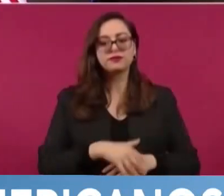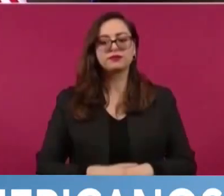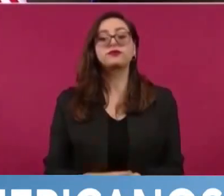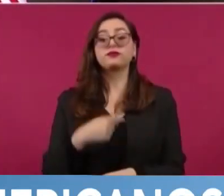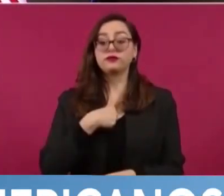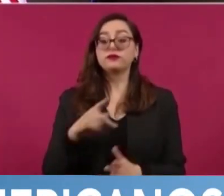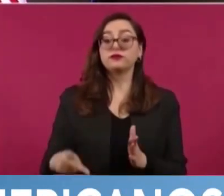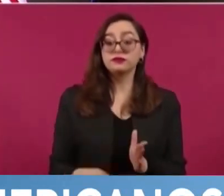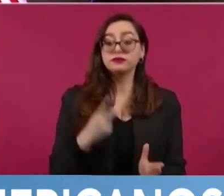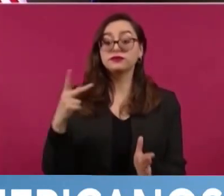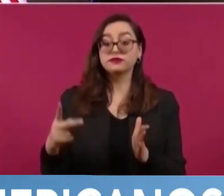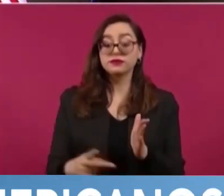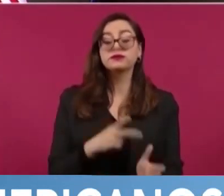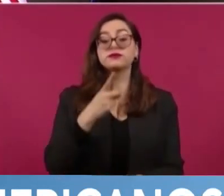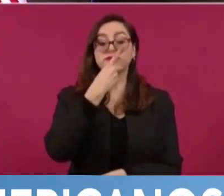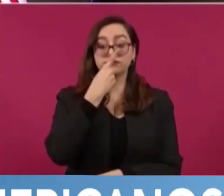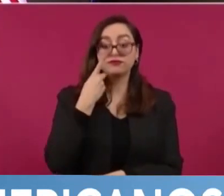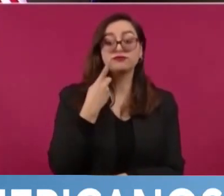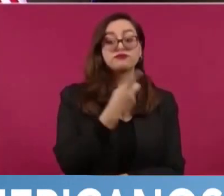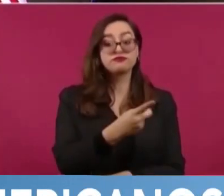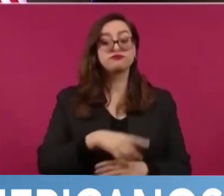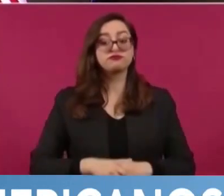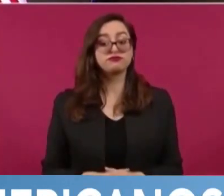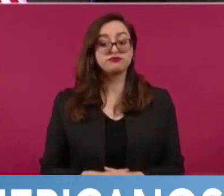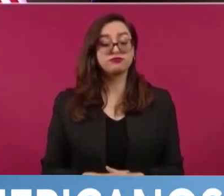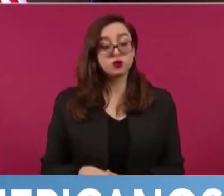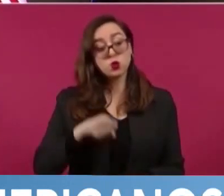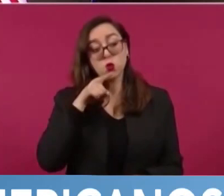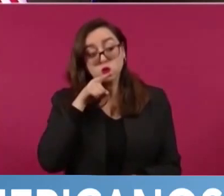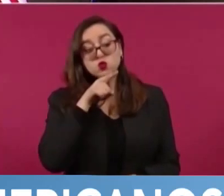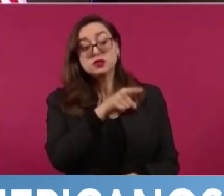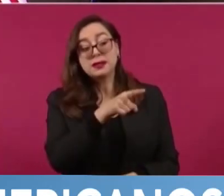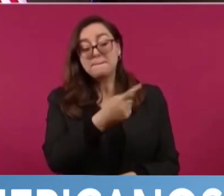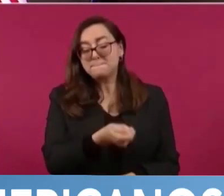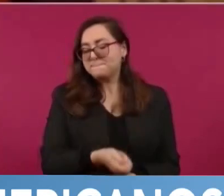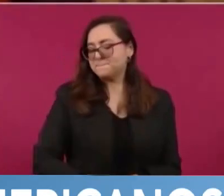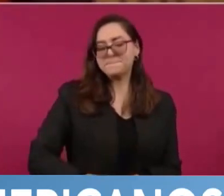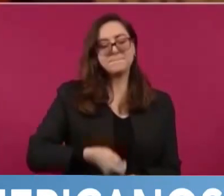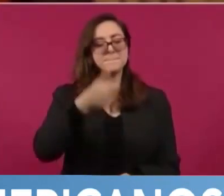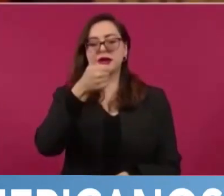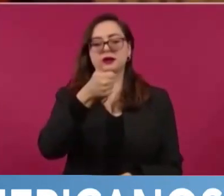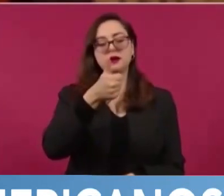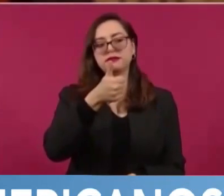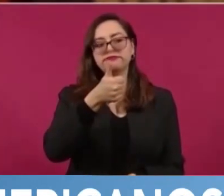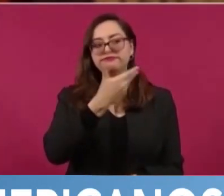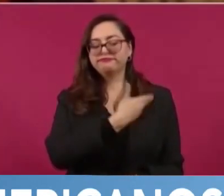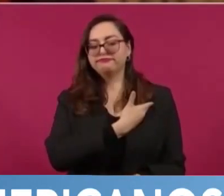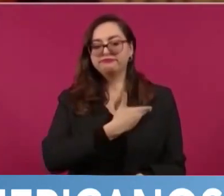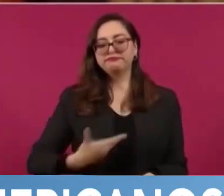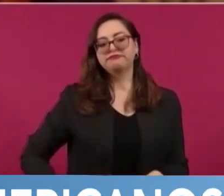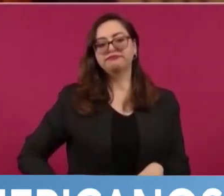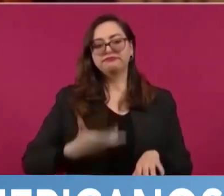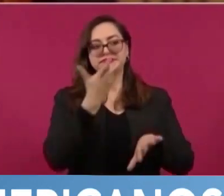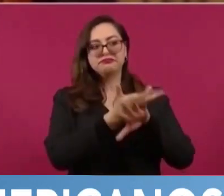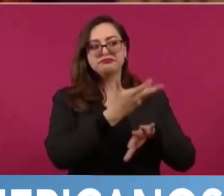buscar y atraer inversiones en la región para impulsar la innovación y fortalecer, dice el comunicado, la resiliencia de